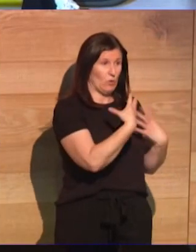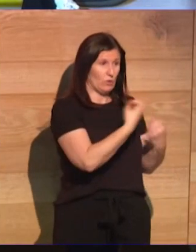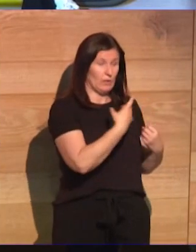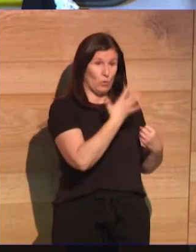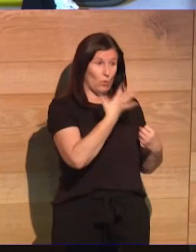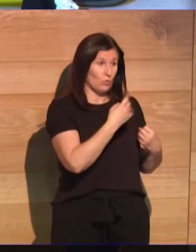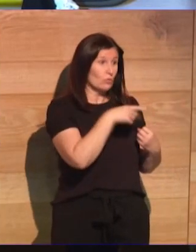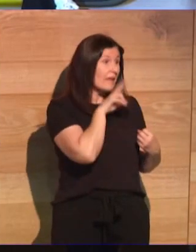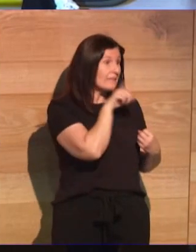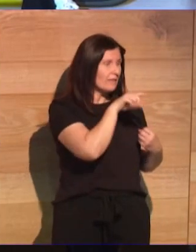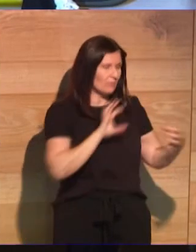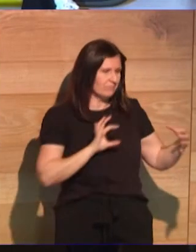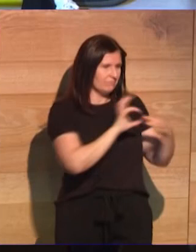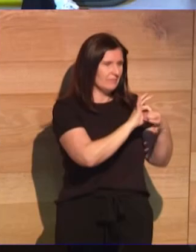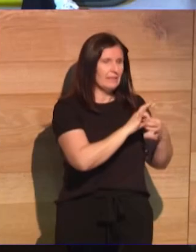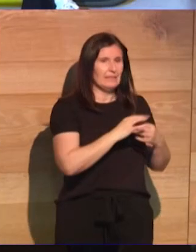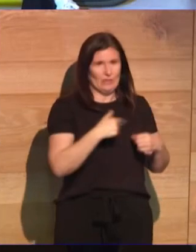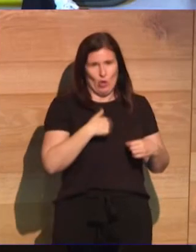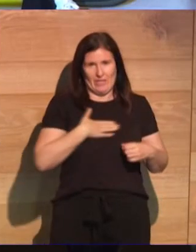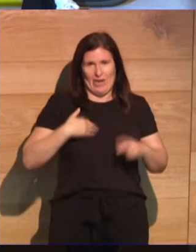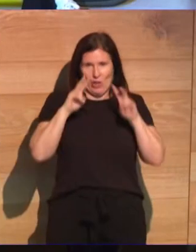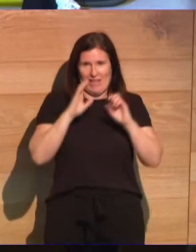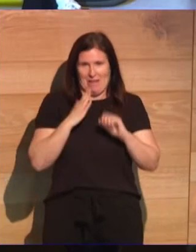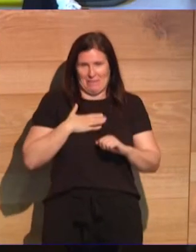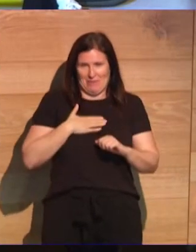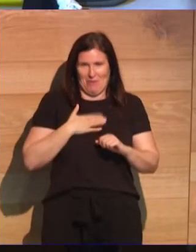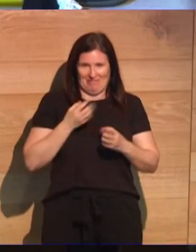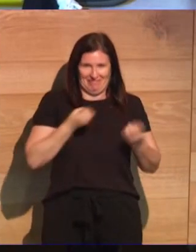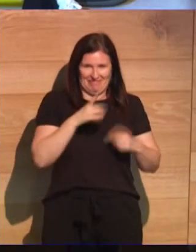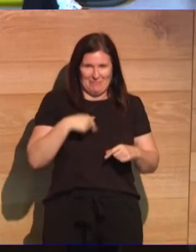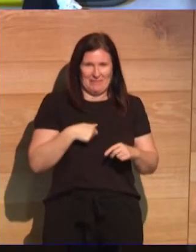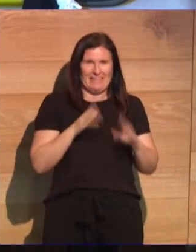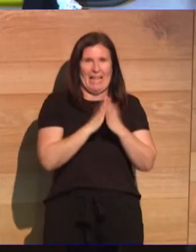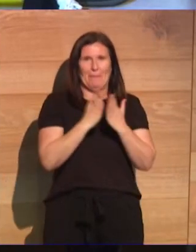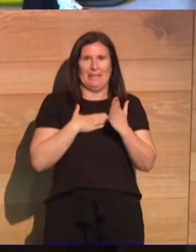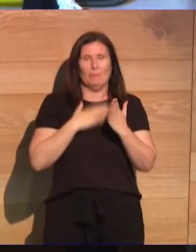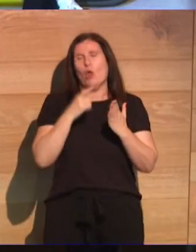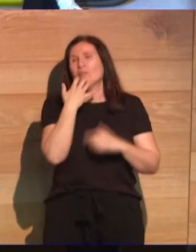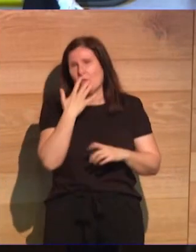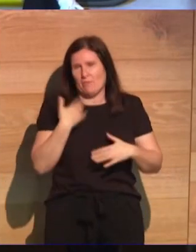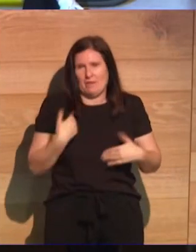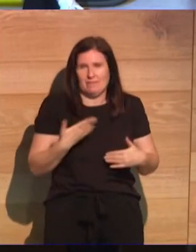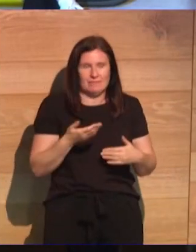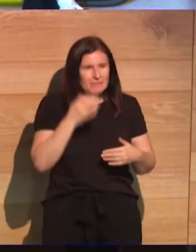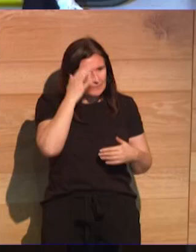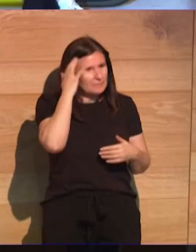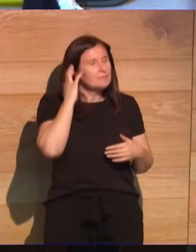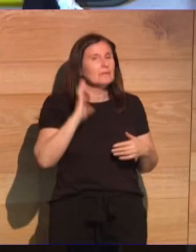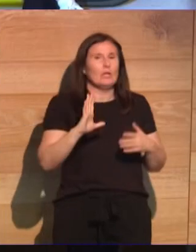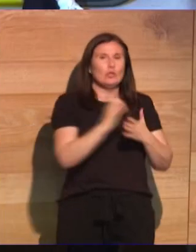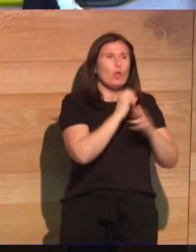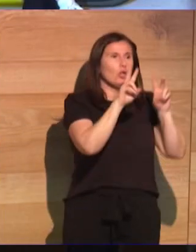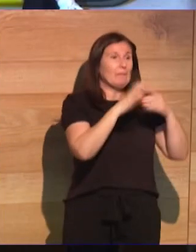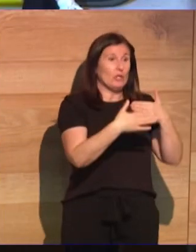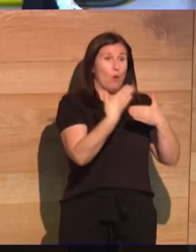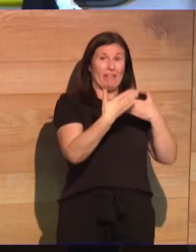dices, y si puedo hablar de mi libro, Sí, que lo he claro. traído. No, es broma. Pero aquí cuento, o sea, siempre toda innovación,